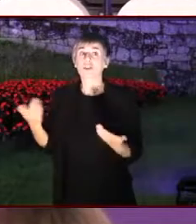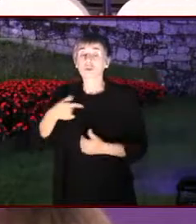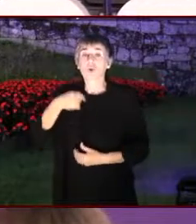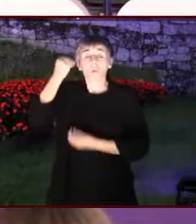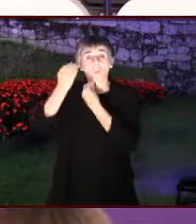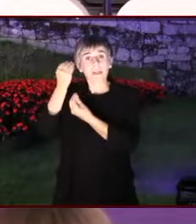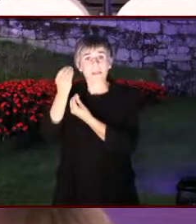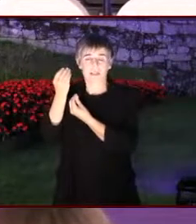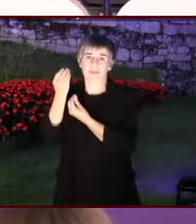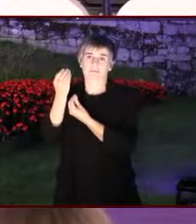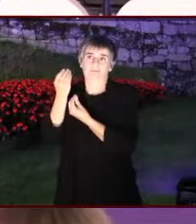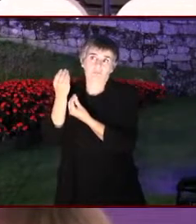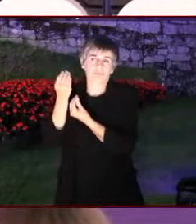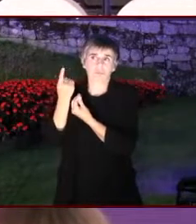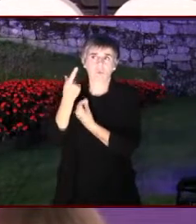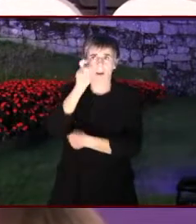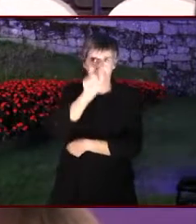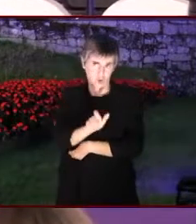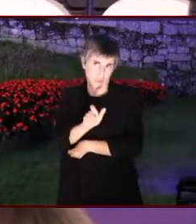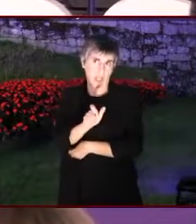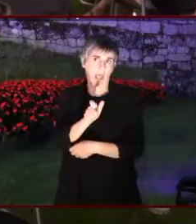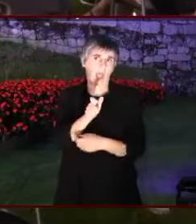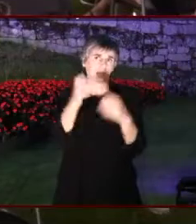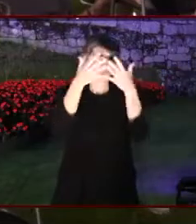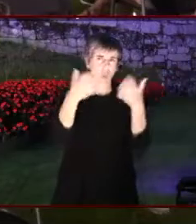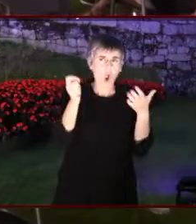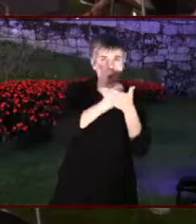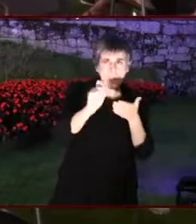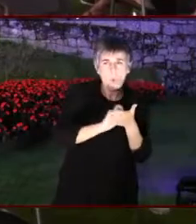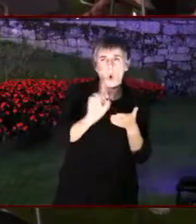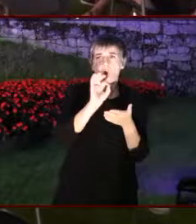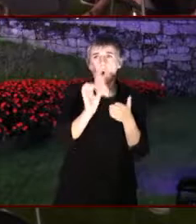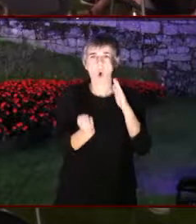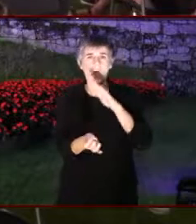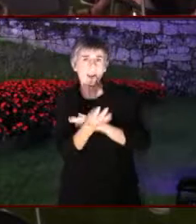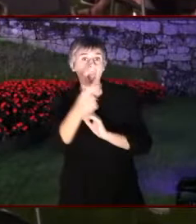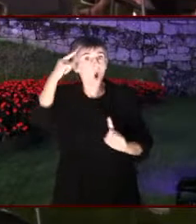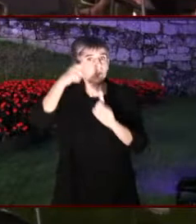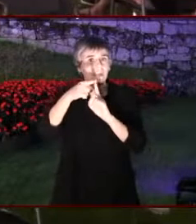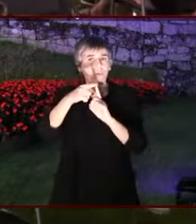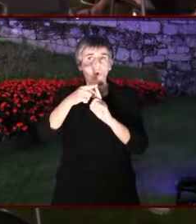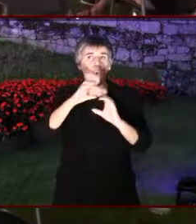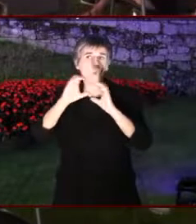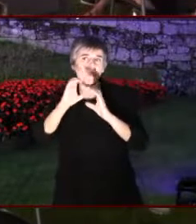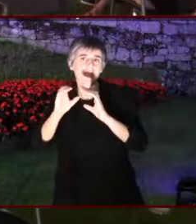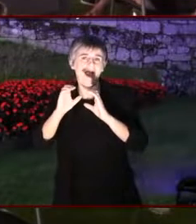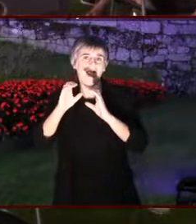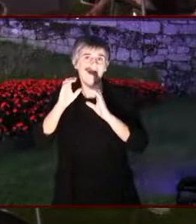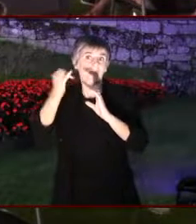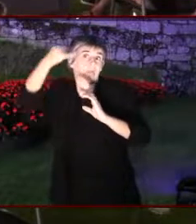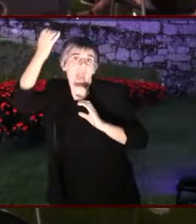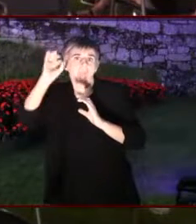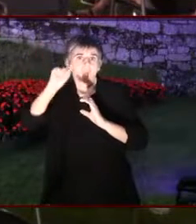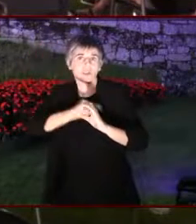cando alguén crea, cando alguén compón, para comunicar, non? Para comunicar un sentimento, unha idea, cando